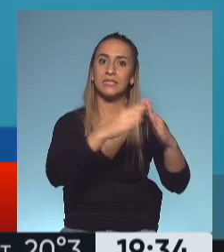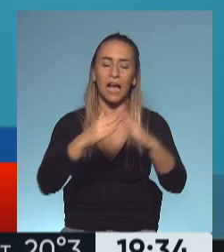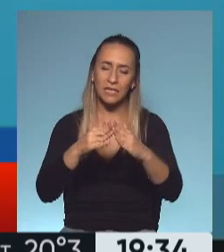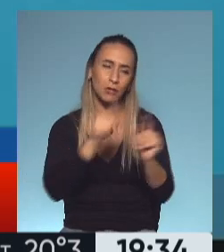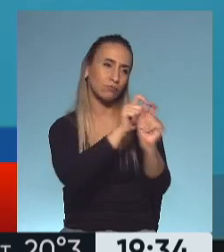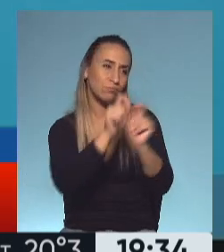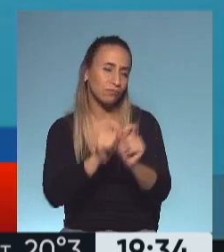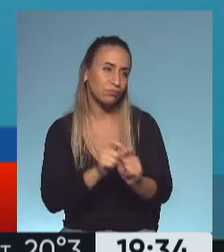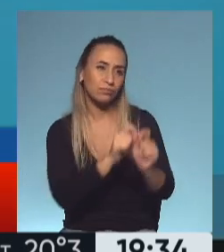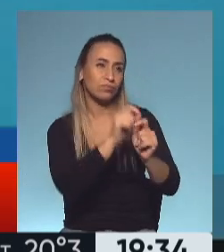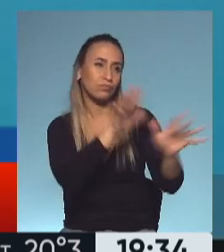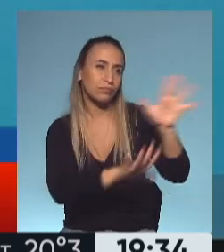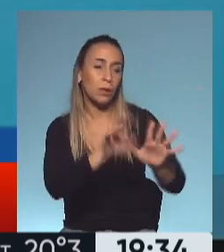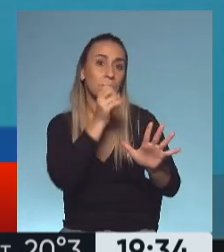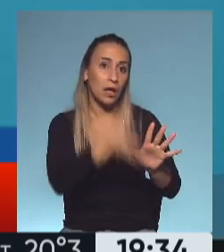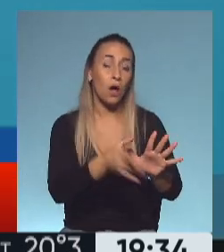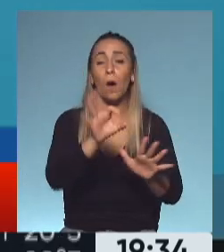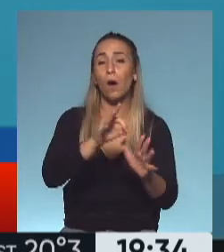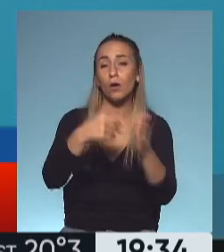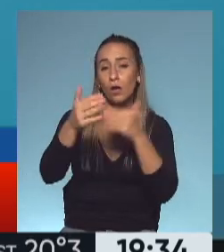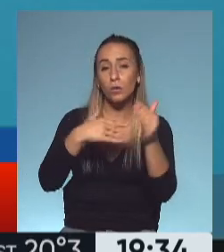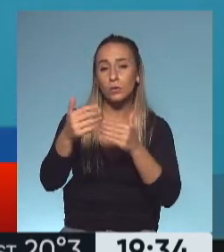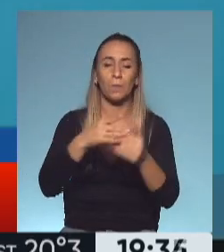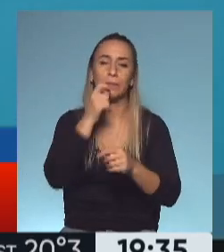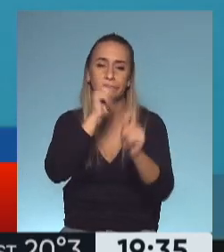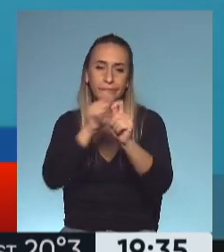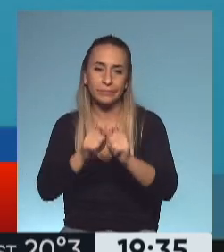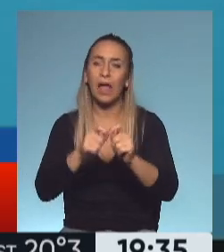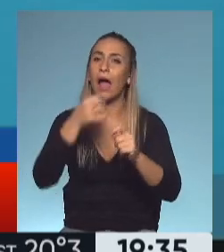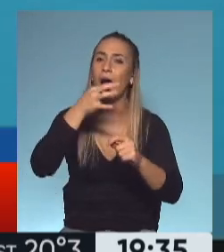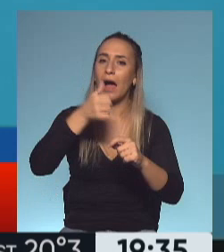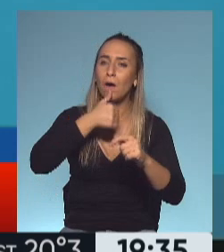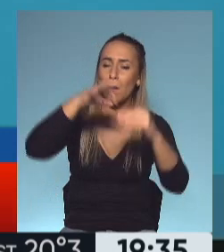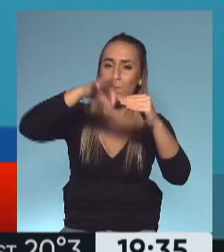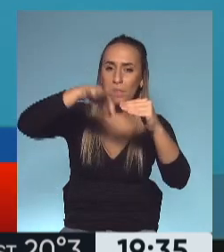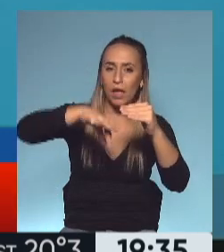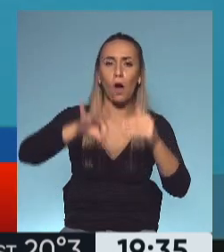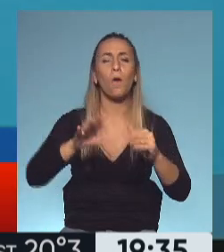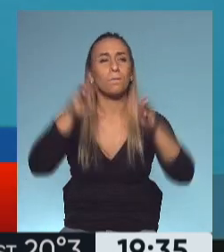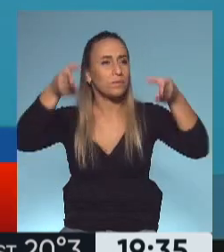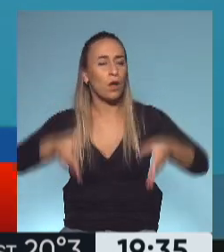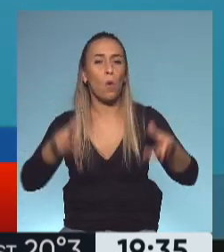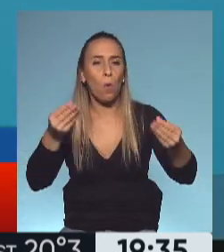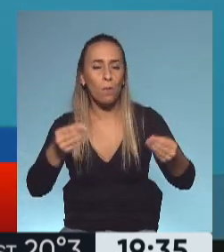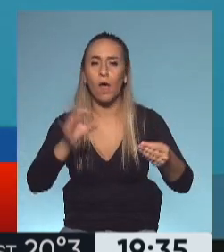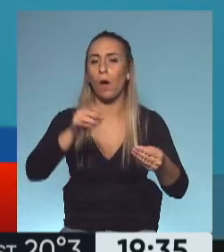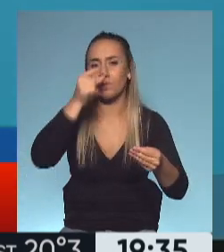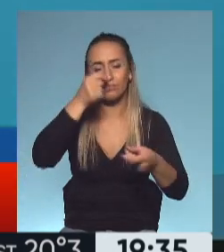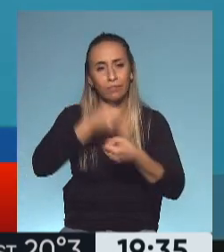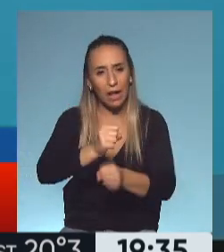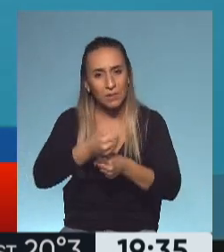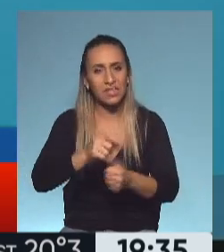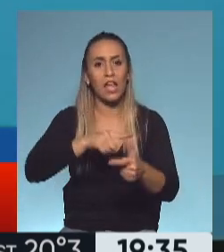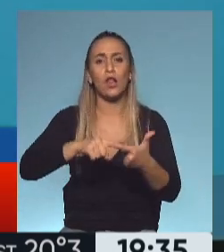en viviendas, obras de pequeña escala, como filtraciones, terminaciones de núcleos húmedos, pisos, carpinterías, instalaciones de